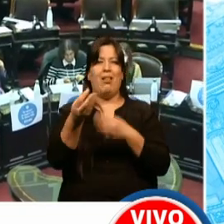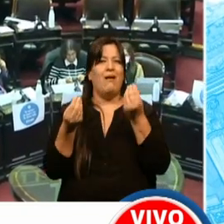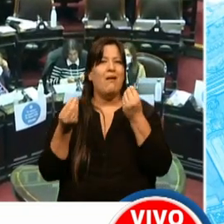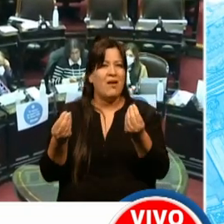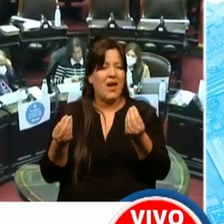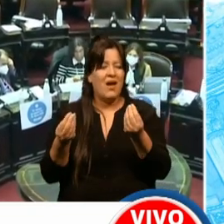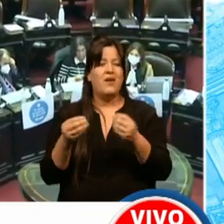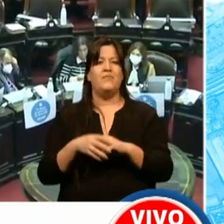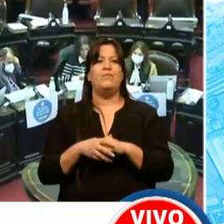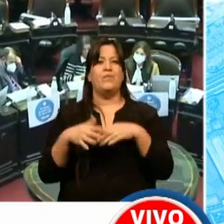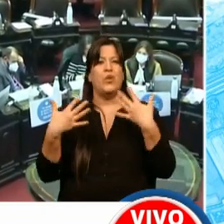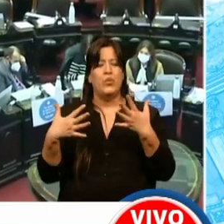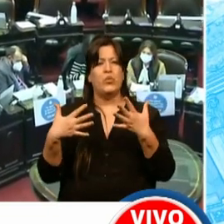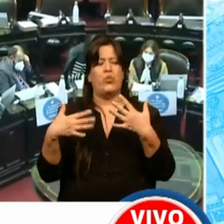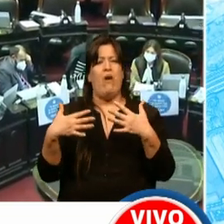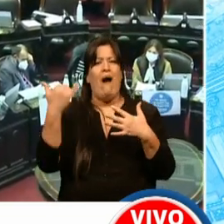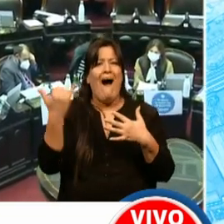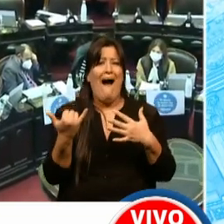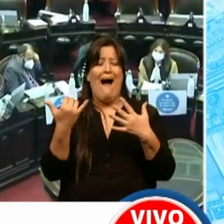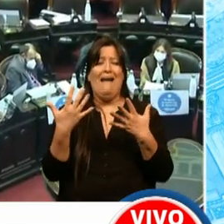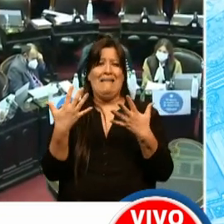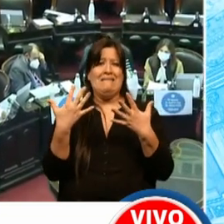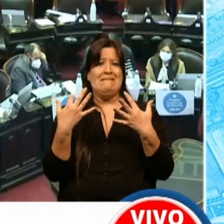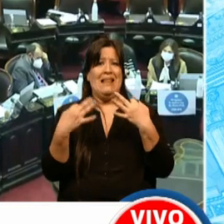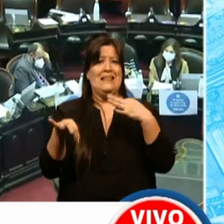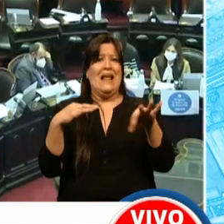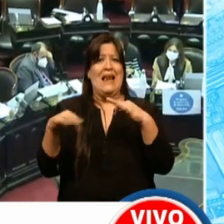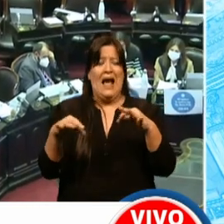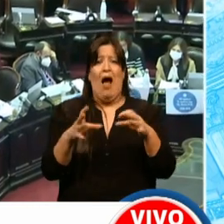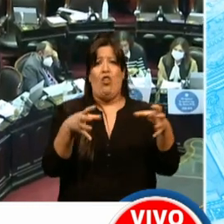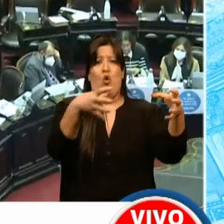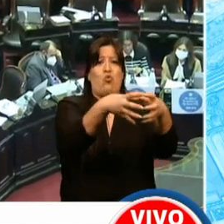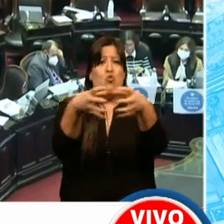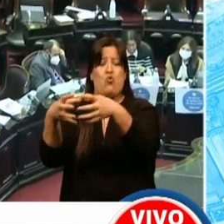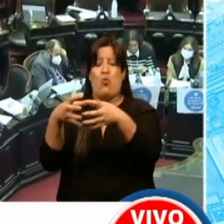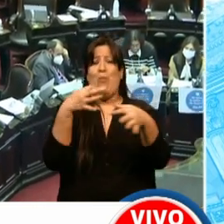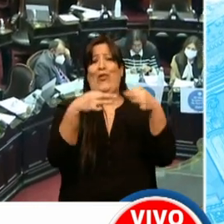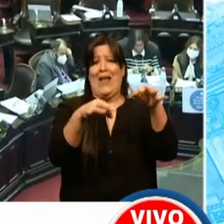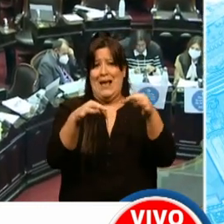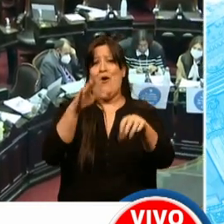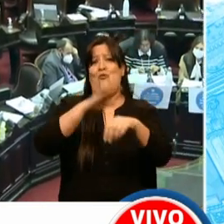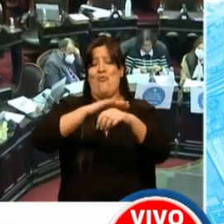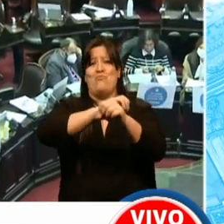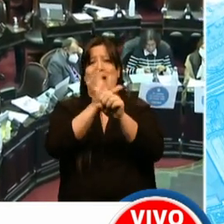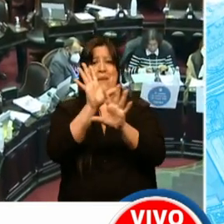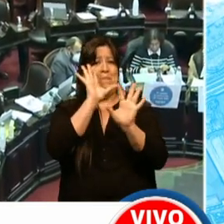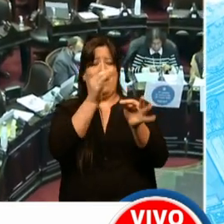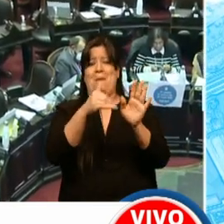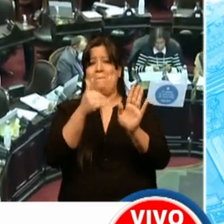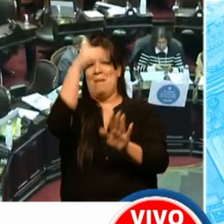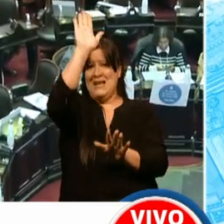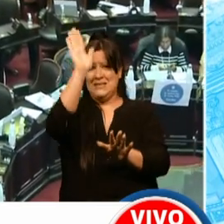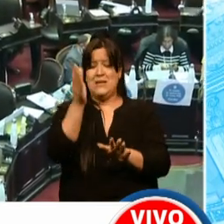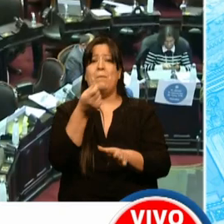justamente la vulnerabilidad tienen algunos colectivos justamente como el colectivo